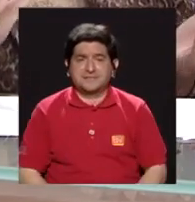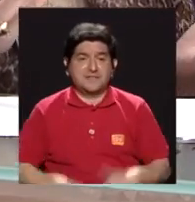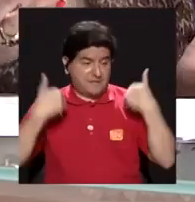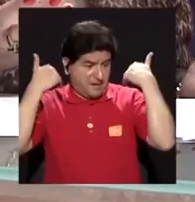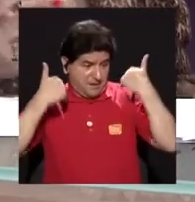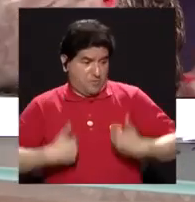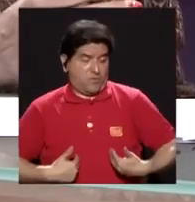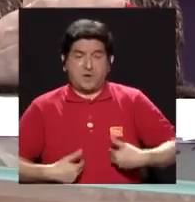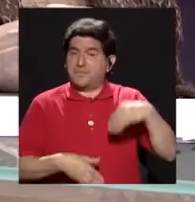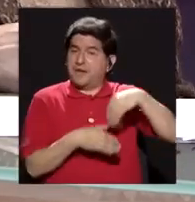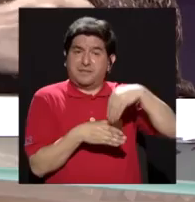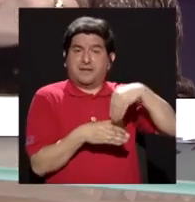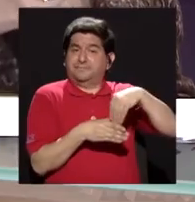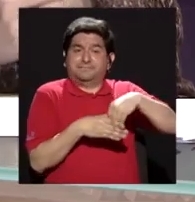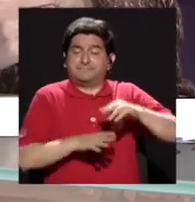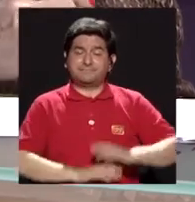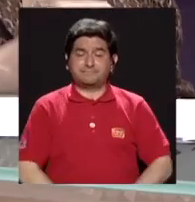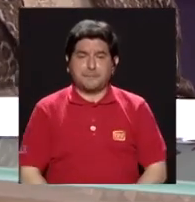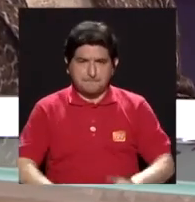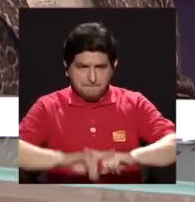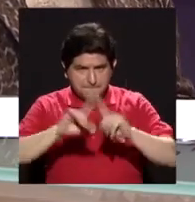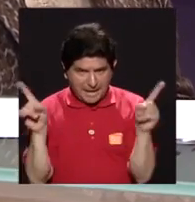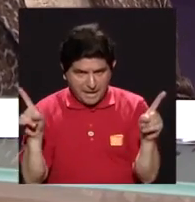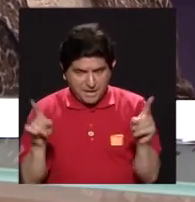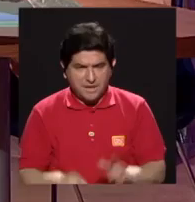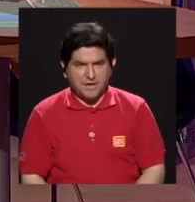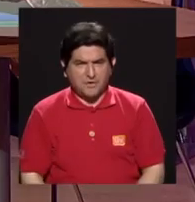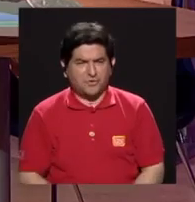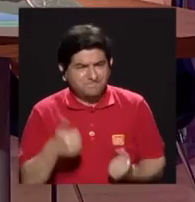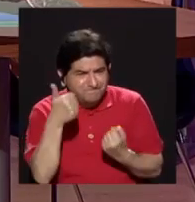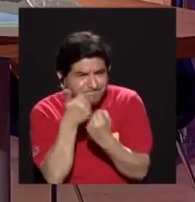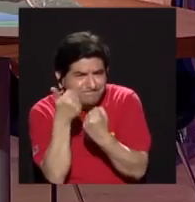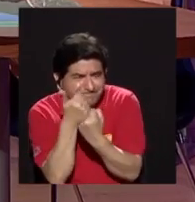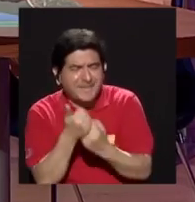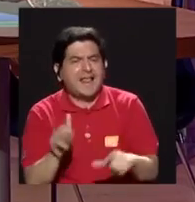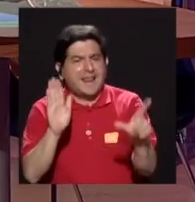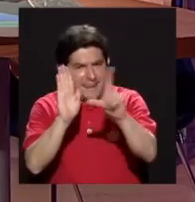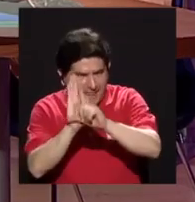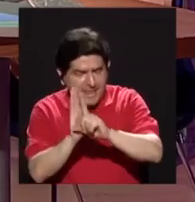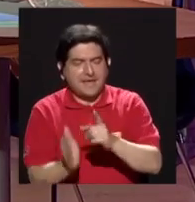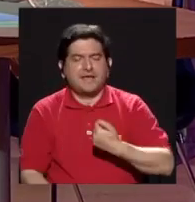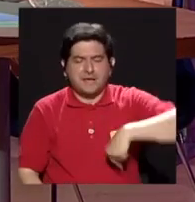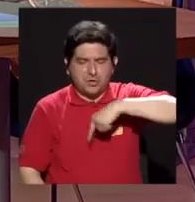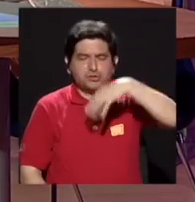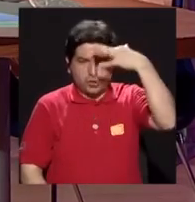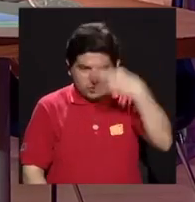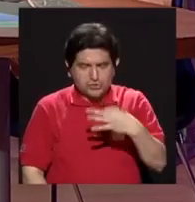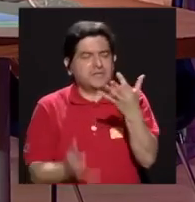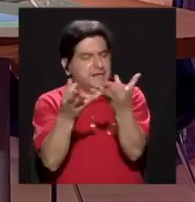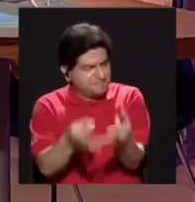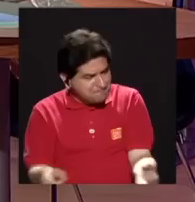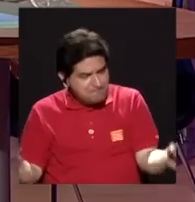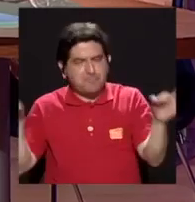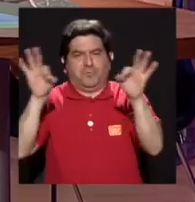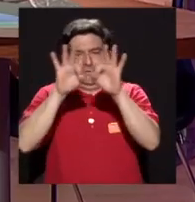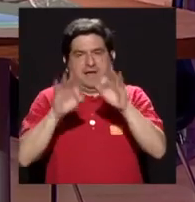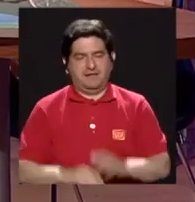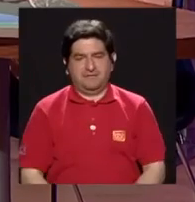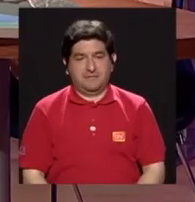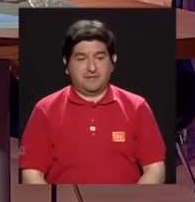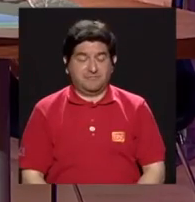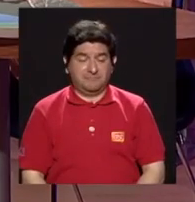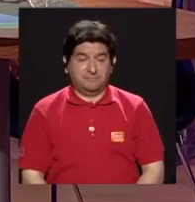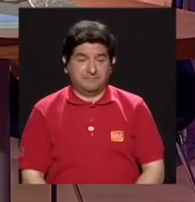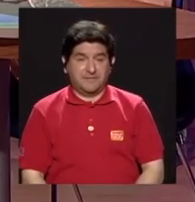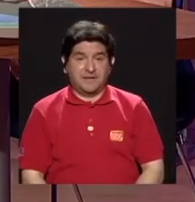humanidad estamos constituida pero definitivamente robustecer esta ley para nosotros sería muy importante lo cual tendremos que